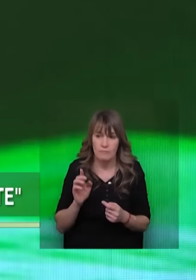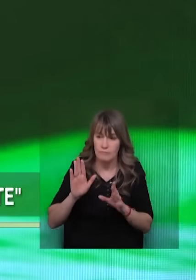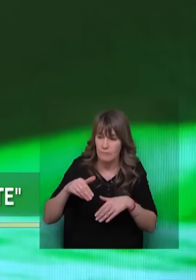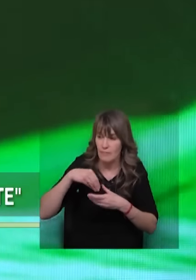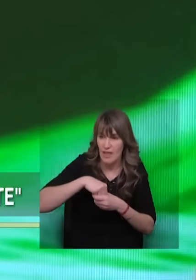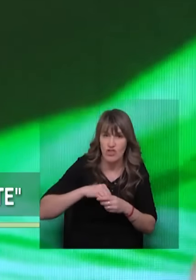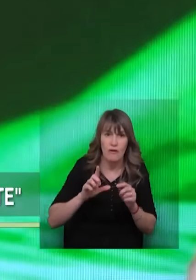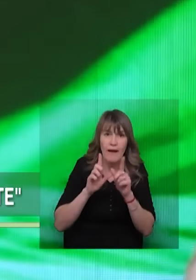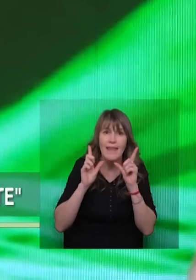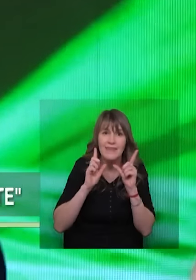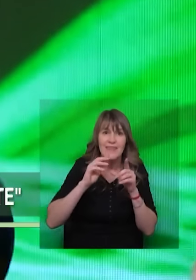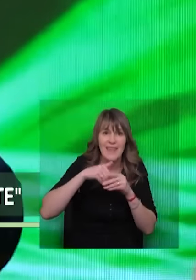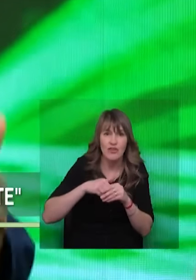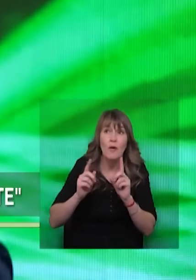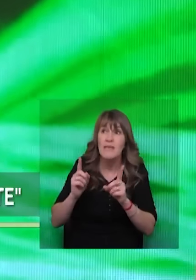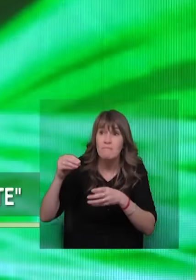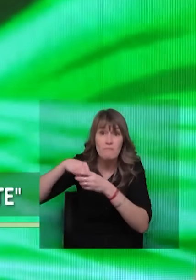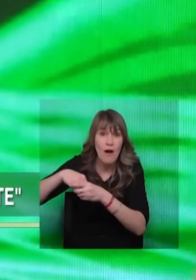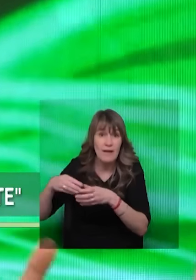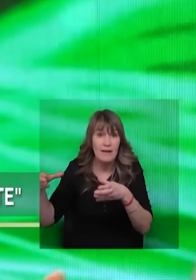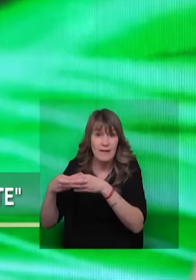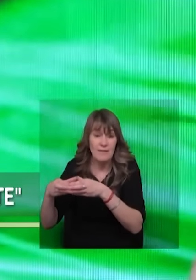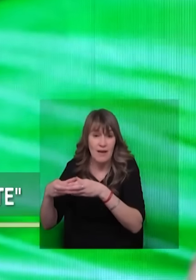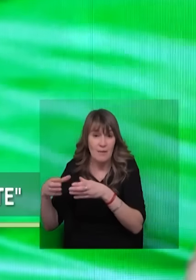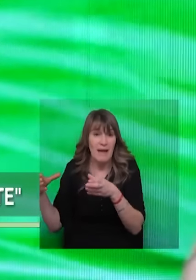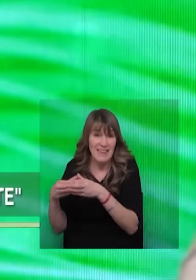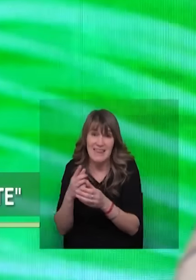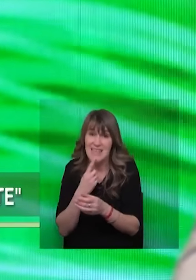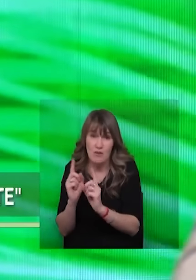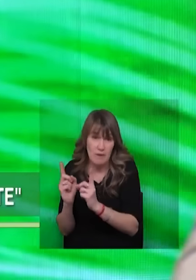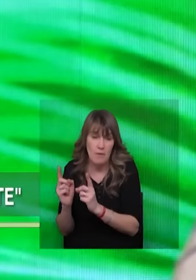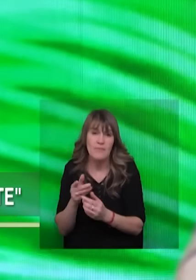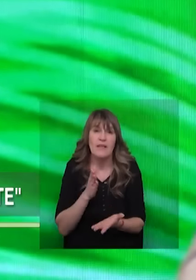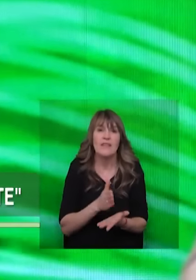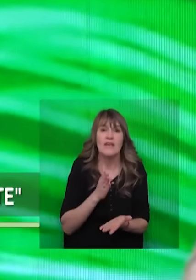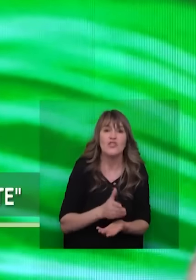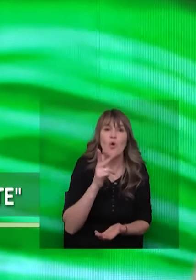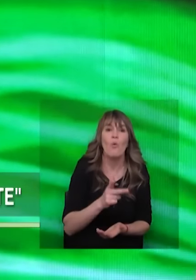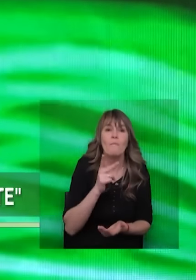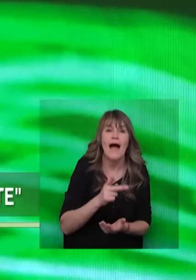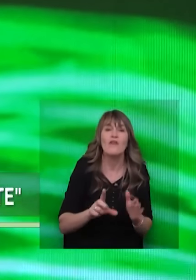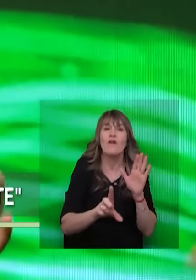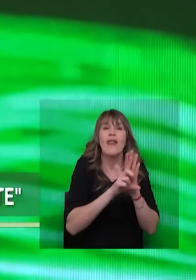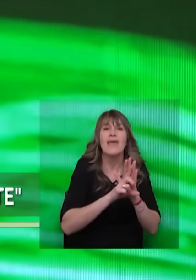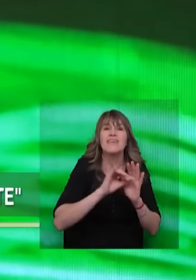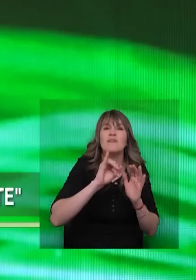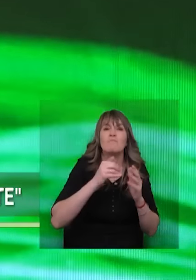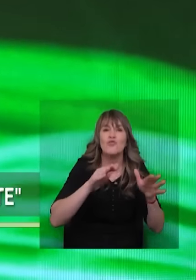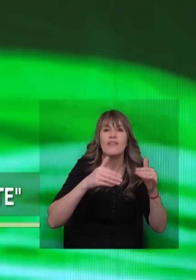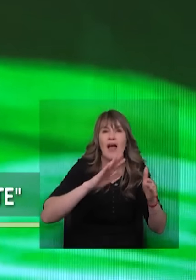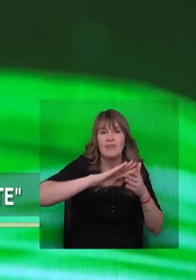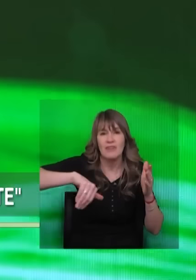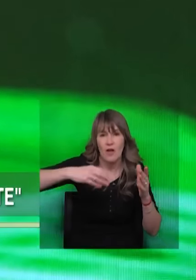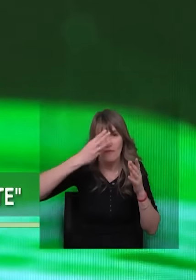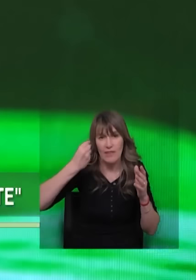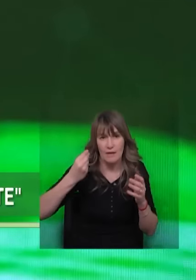partido y Así podríamos hablar en materia de Derechos Humanos tampoco hay acuerdo por ejemplo para eliminar la ley de impunidad Entonces te referiste al frente